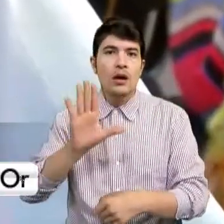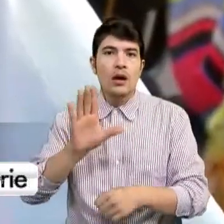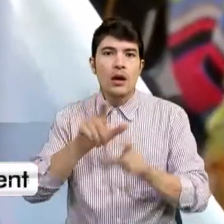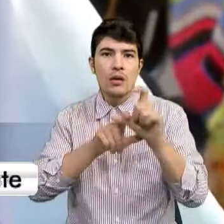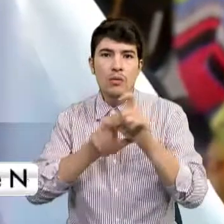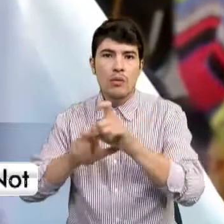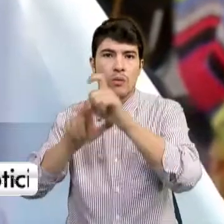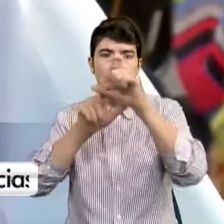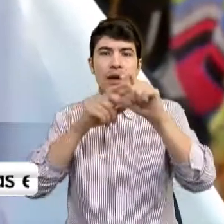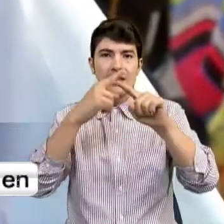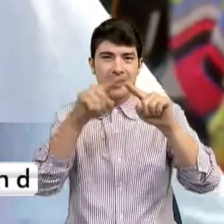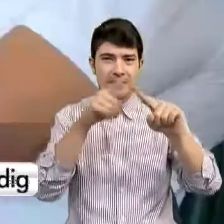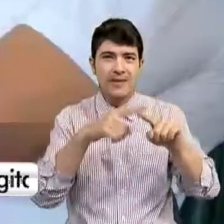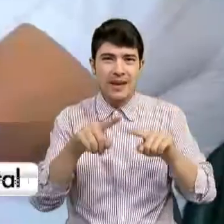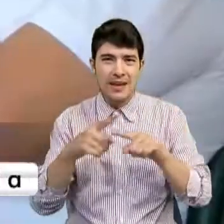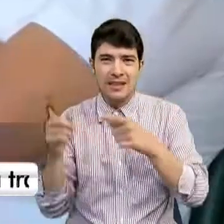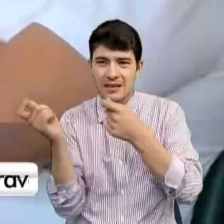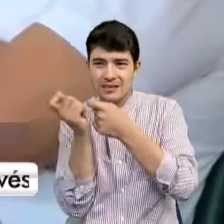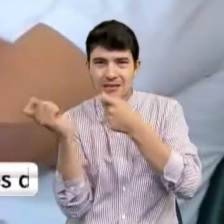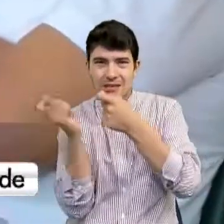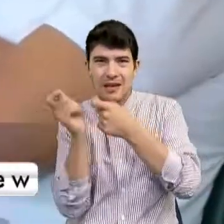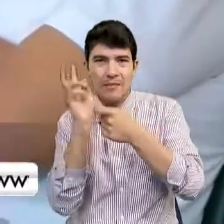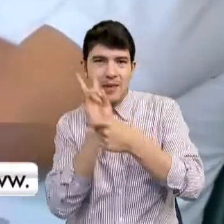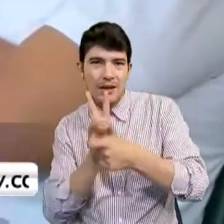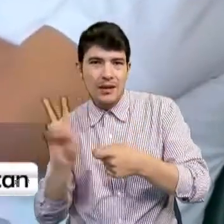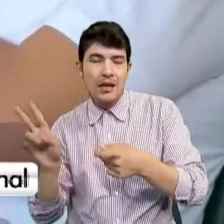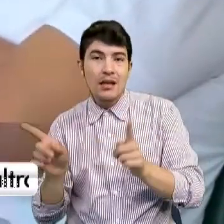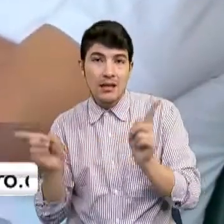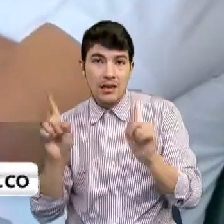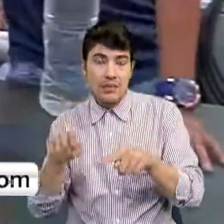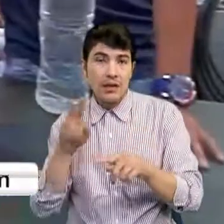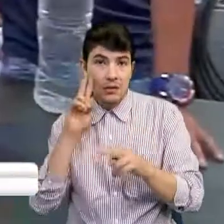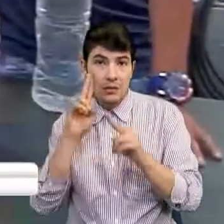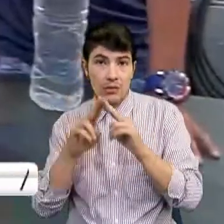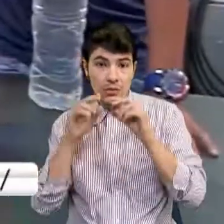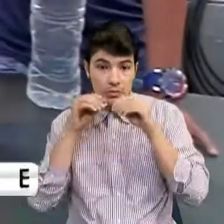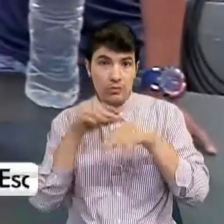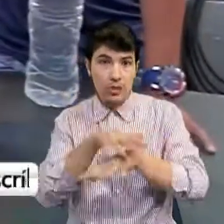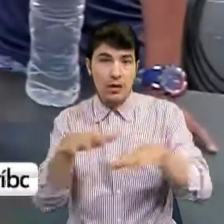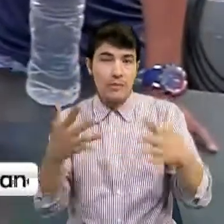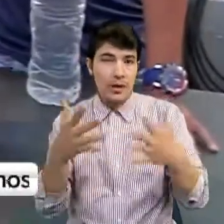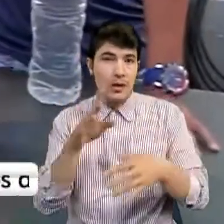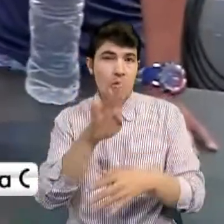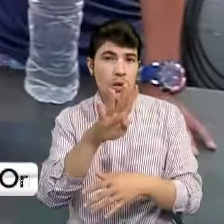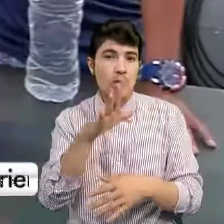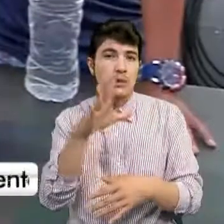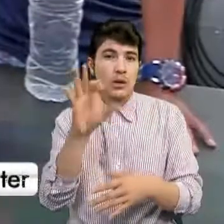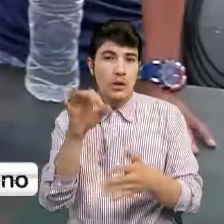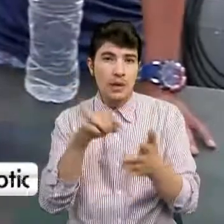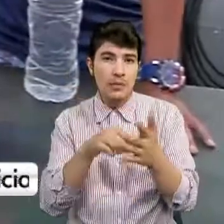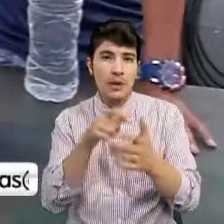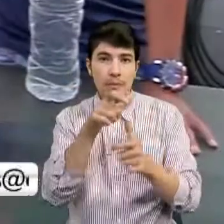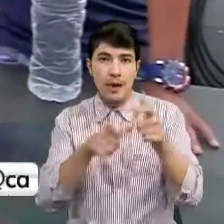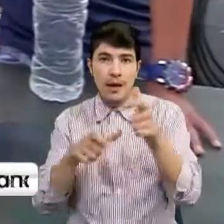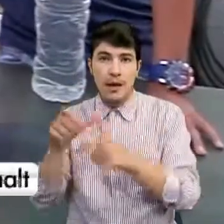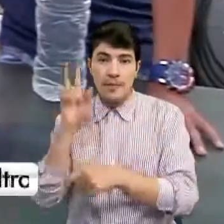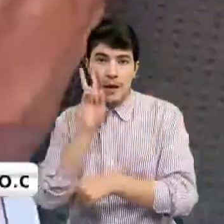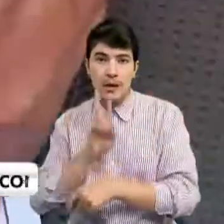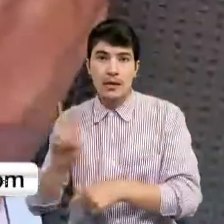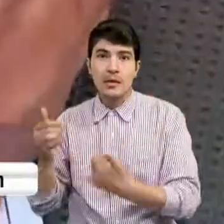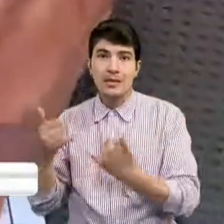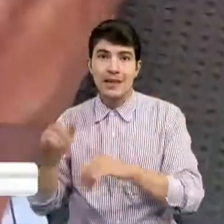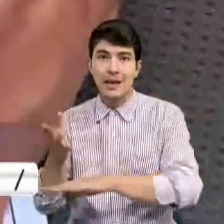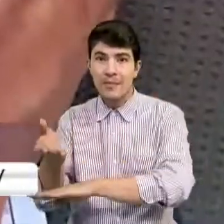otros fronterizos con Venezuela. De igual manera, se dieron a conocer que cerca de 450.000 venezolanos han solicitado la